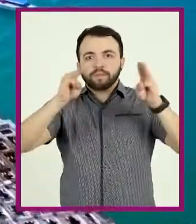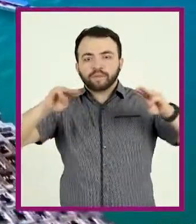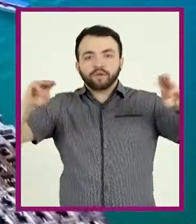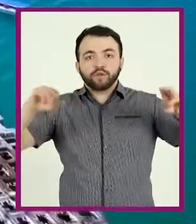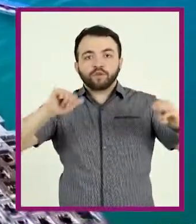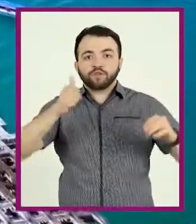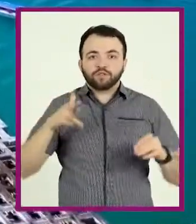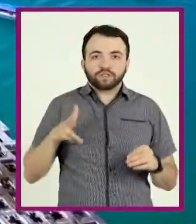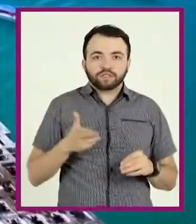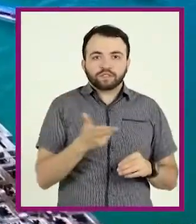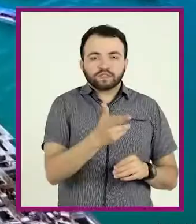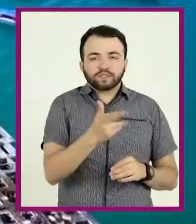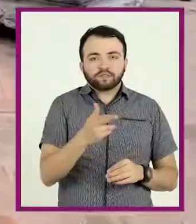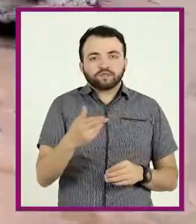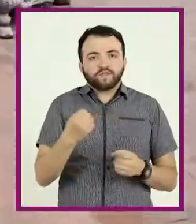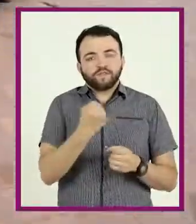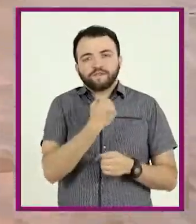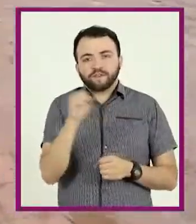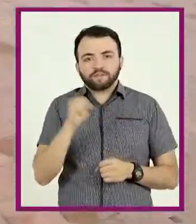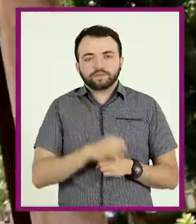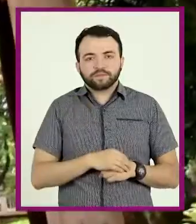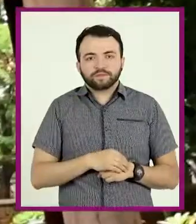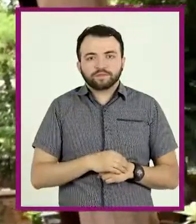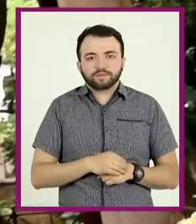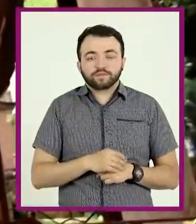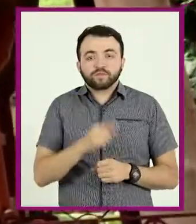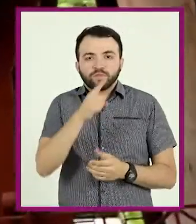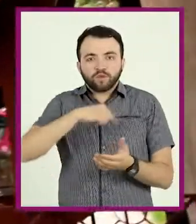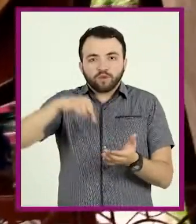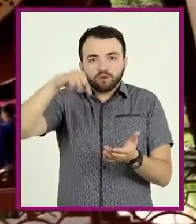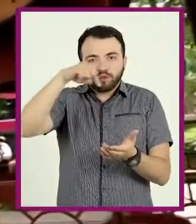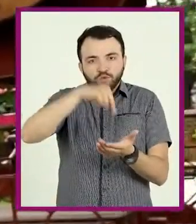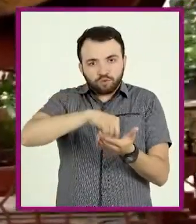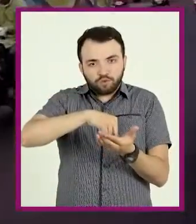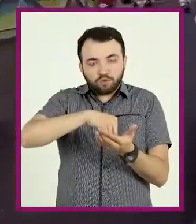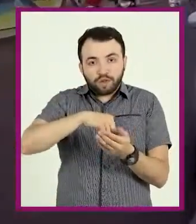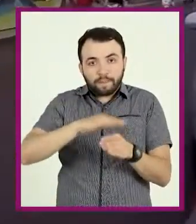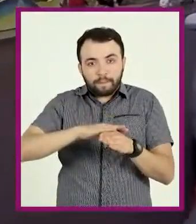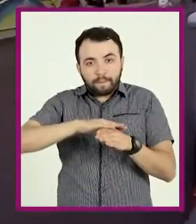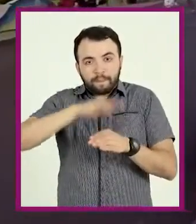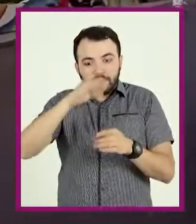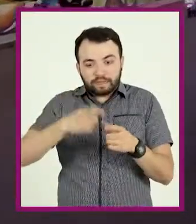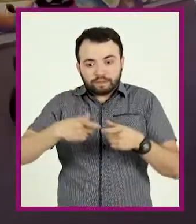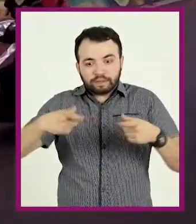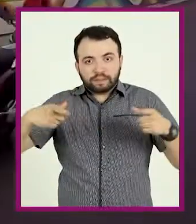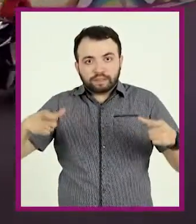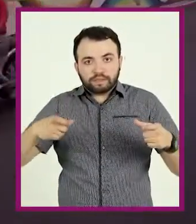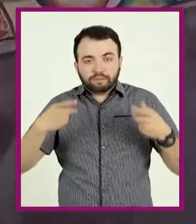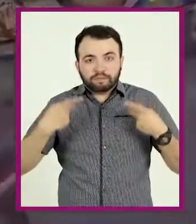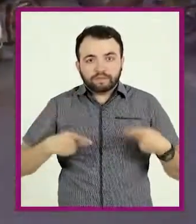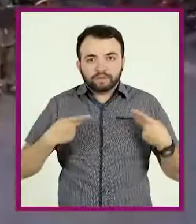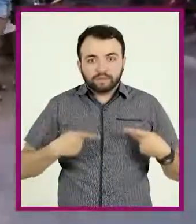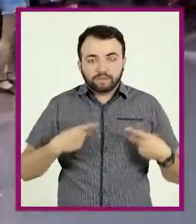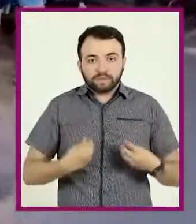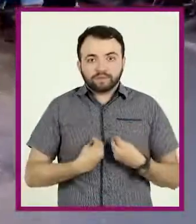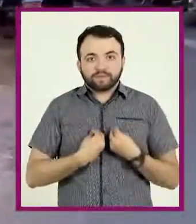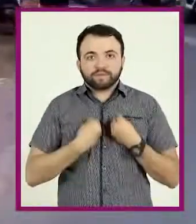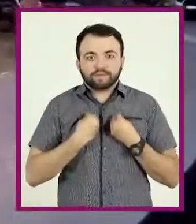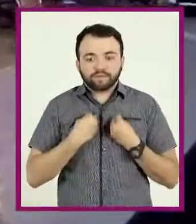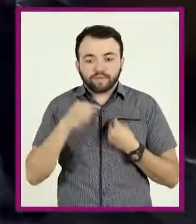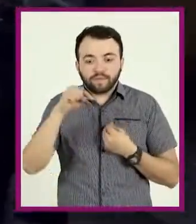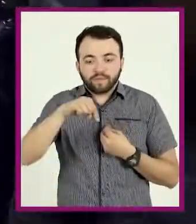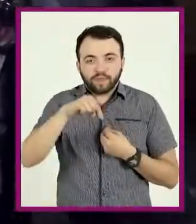el delta del río Mekong. La región más densamente poblada es el delta del río Rojo. Ahí